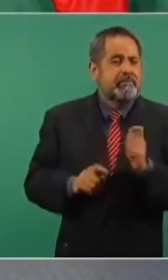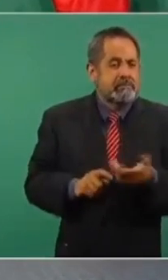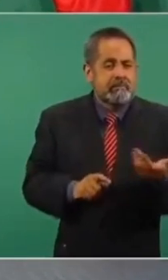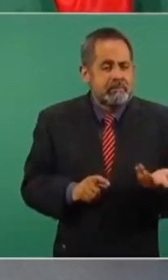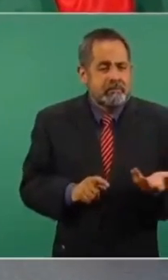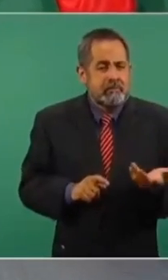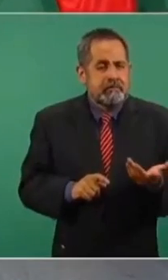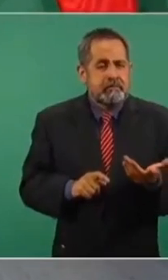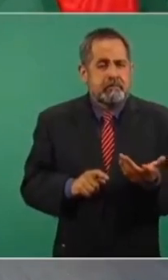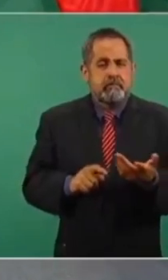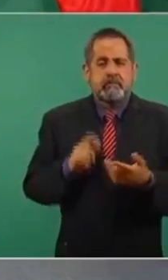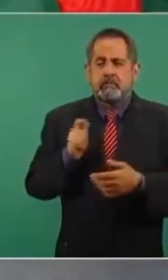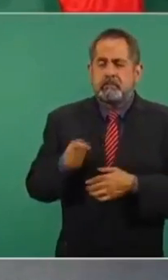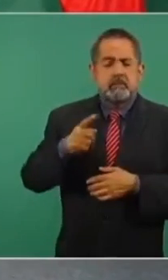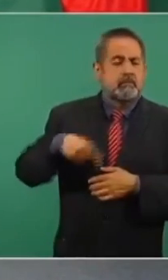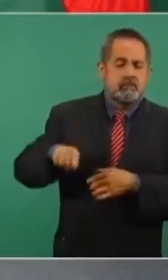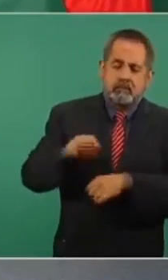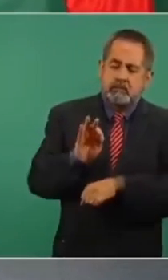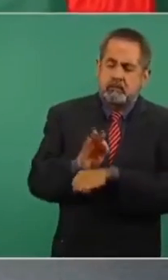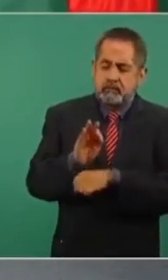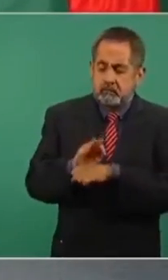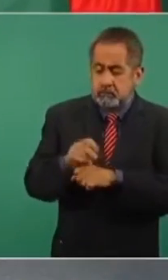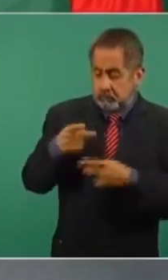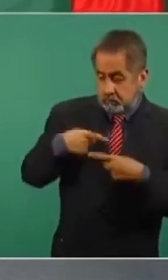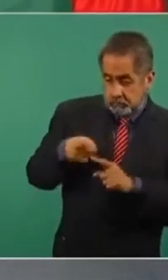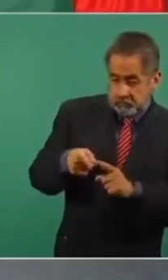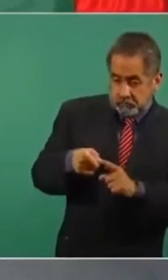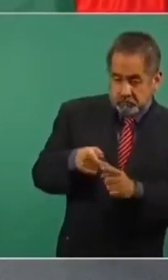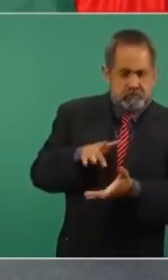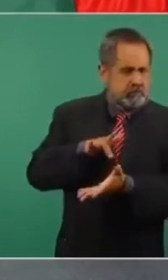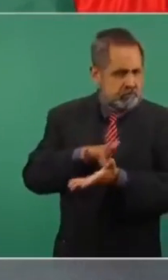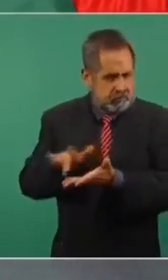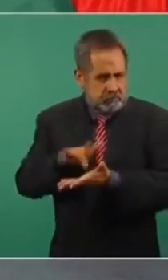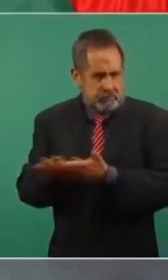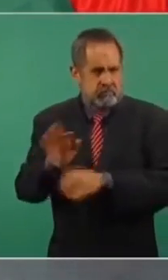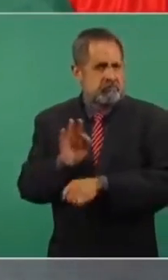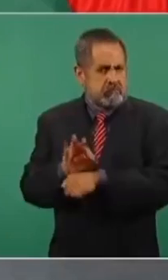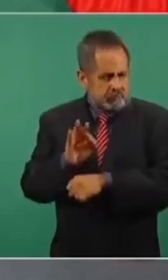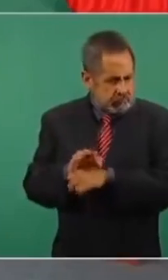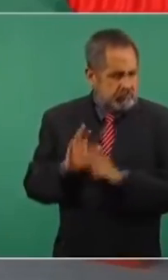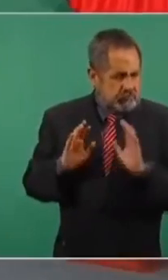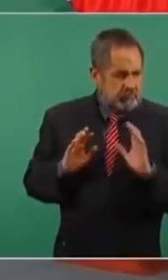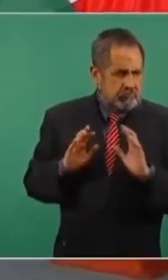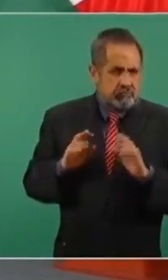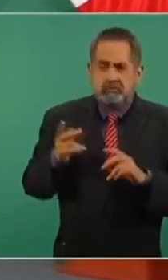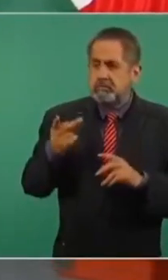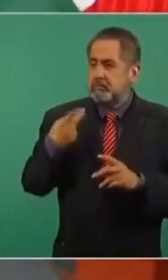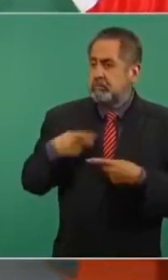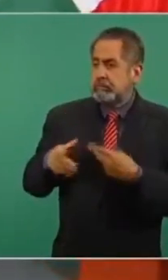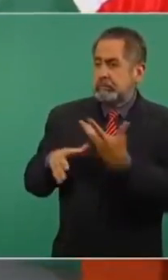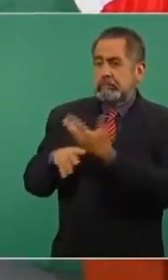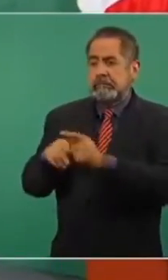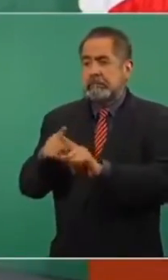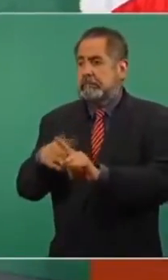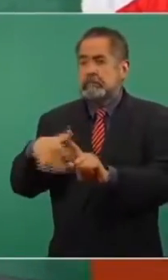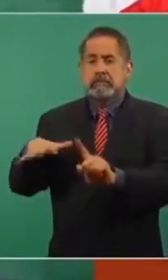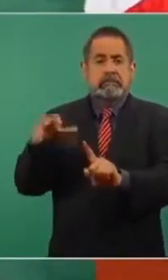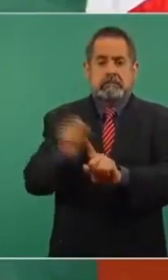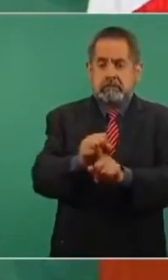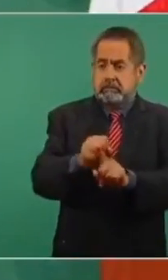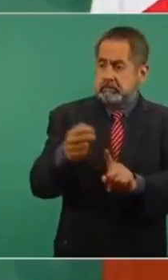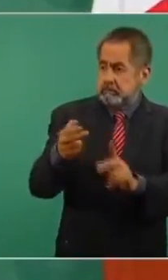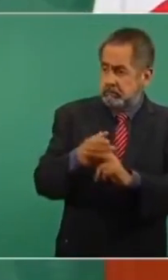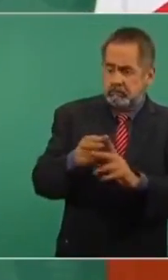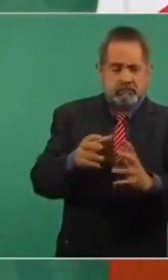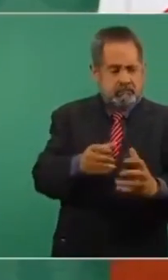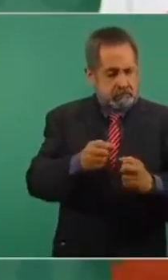de protección, de apoyo a perseguidos